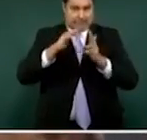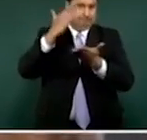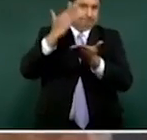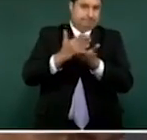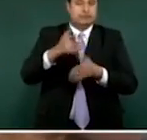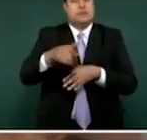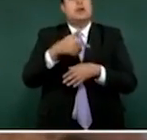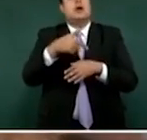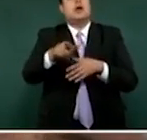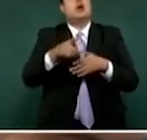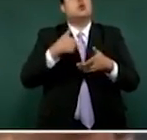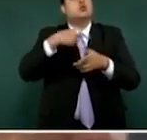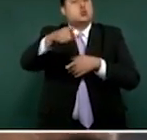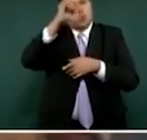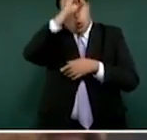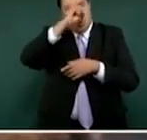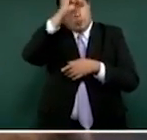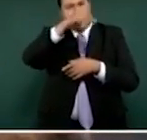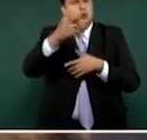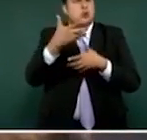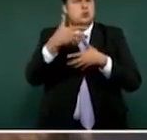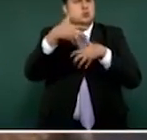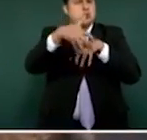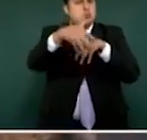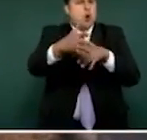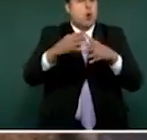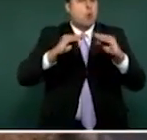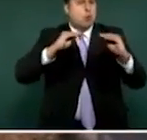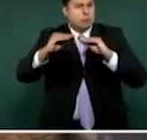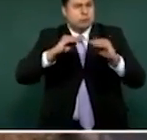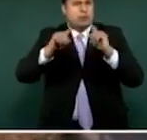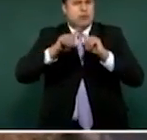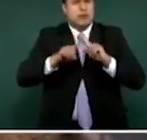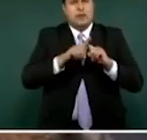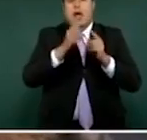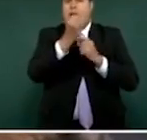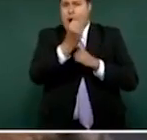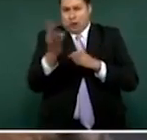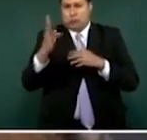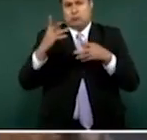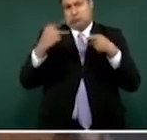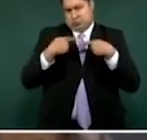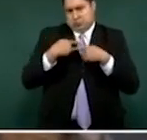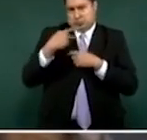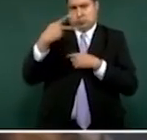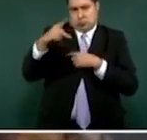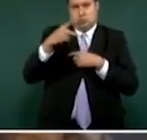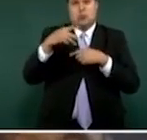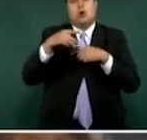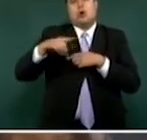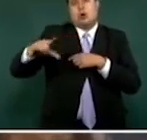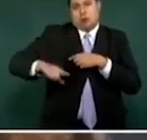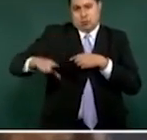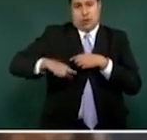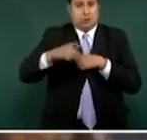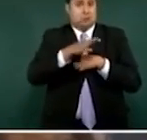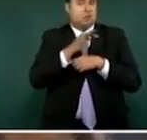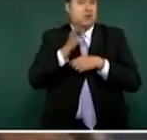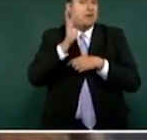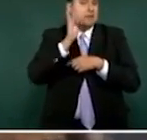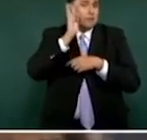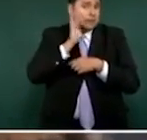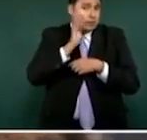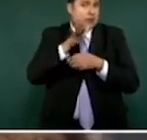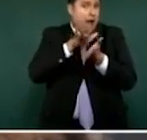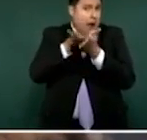a estas movilizaciones? Algunos integrantes de su gabinete lo han calificado como el presidente más feminista. ¿Usted cómo se